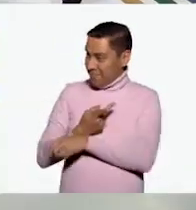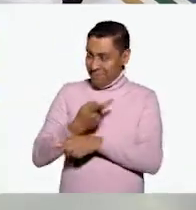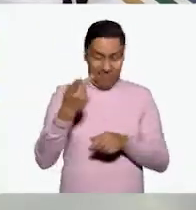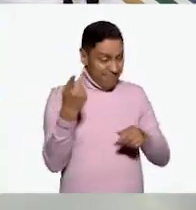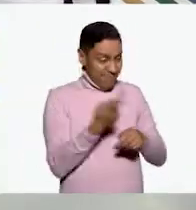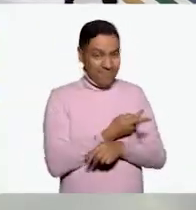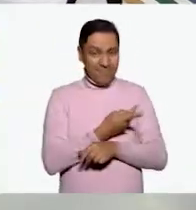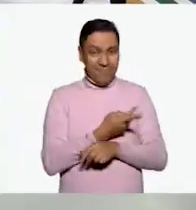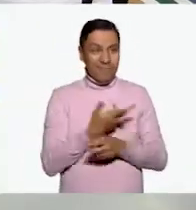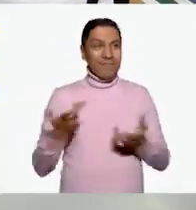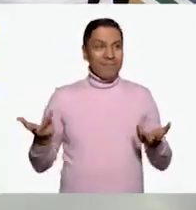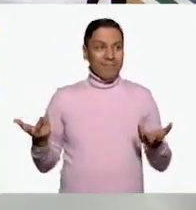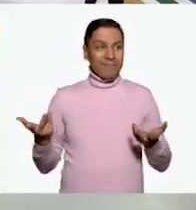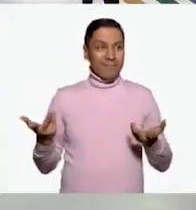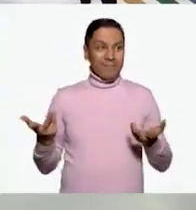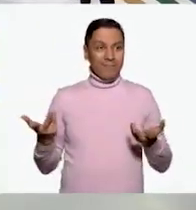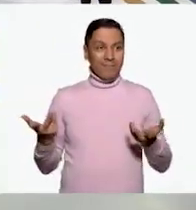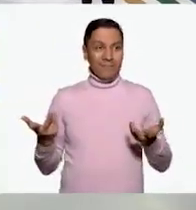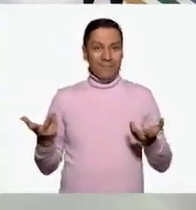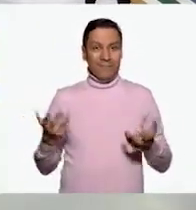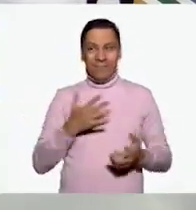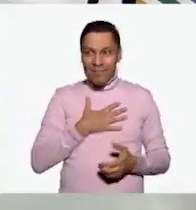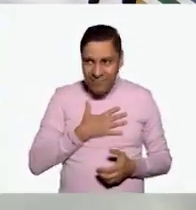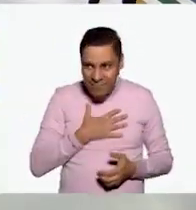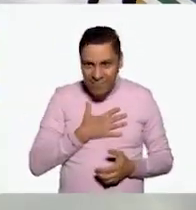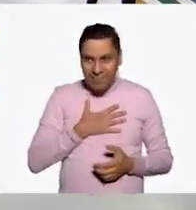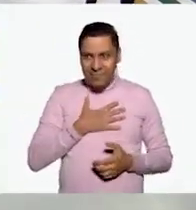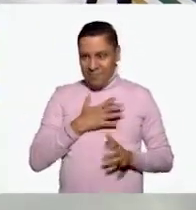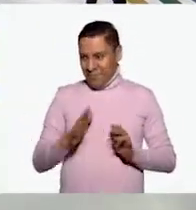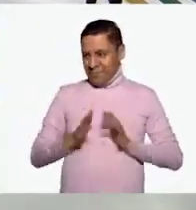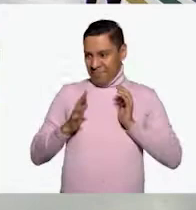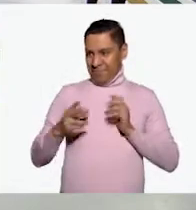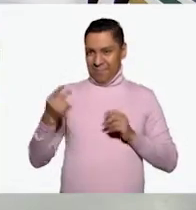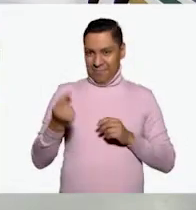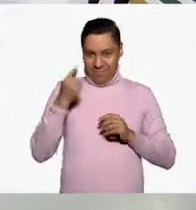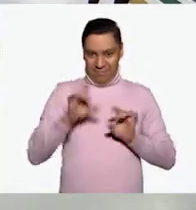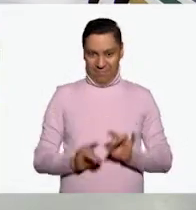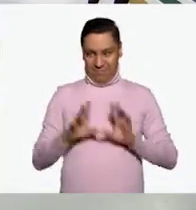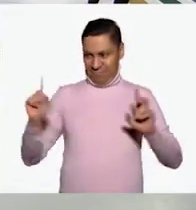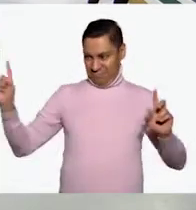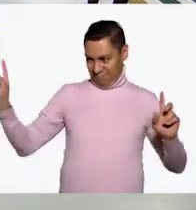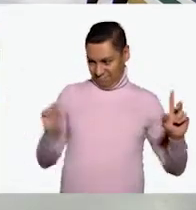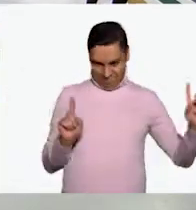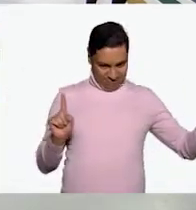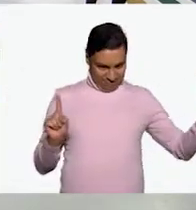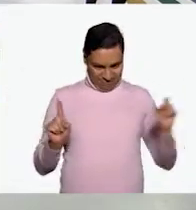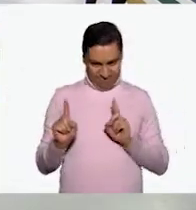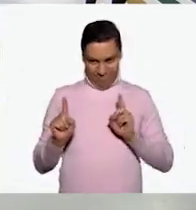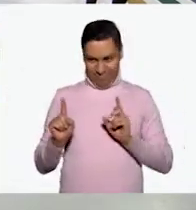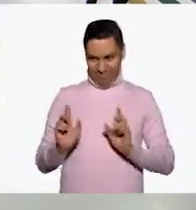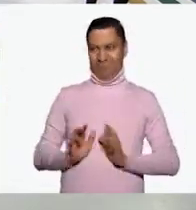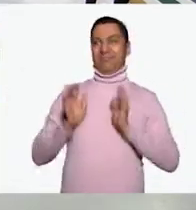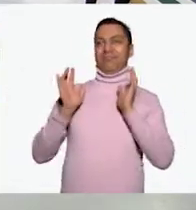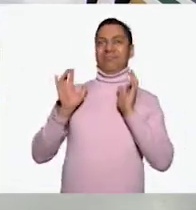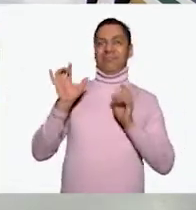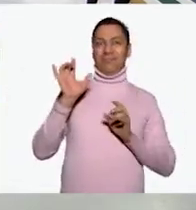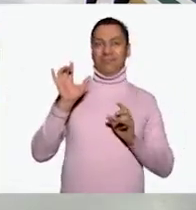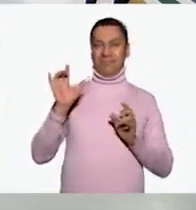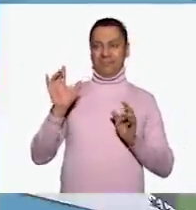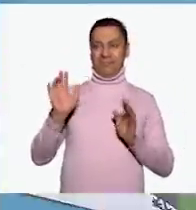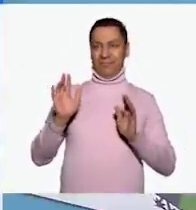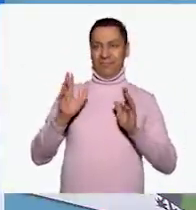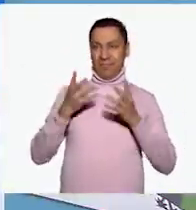¿Cómo? ¿Qué les pasa? Pues es que nos sorprendieron muchísimo y nos asustaron un poco con su